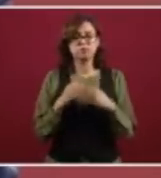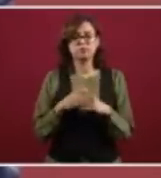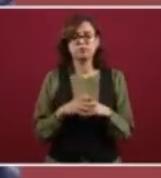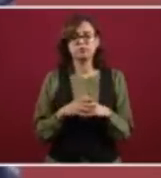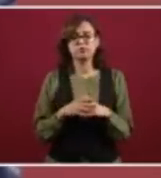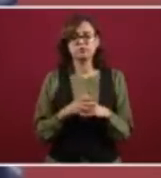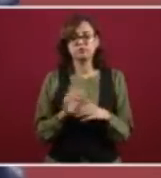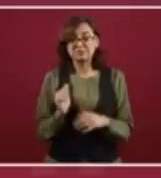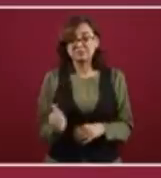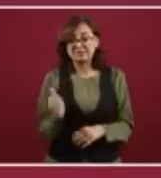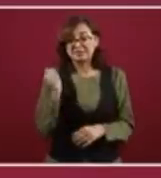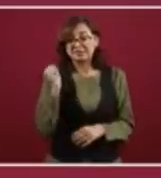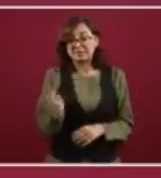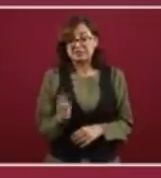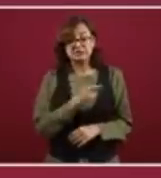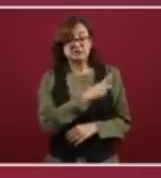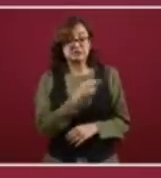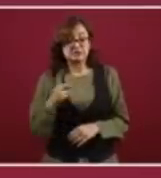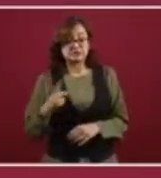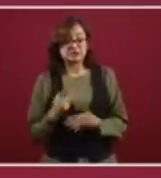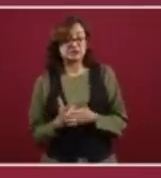no se le quedó a deber a nadie,